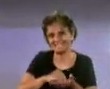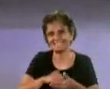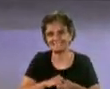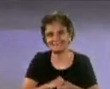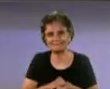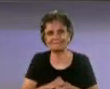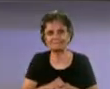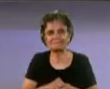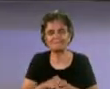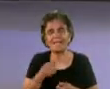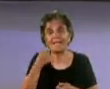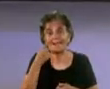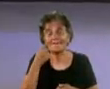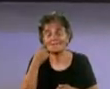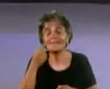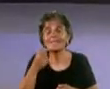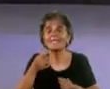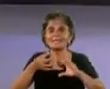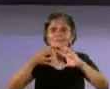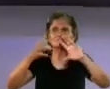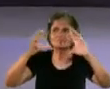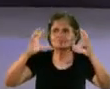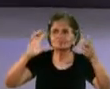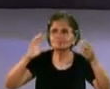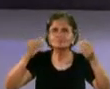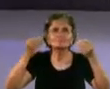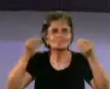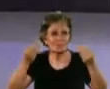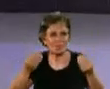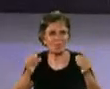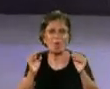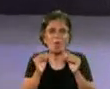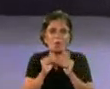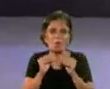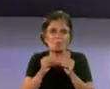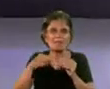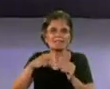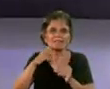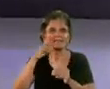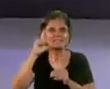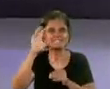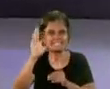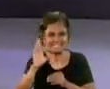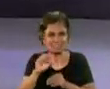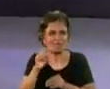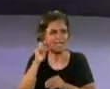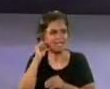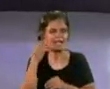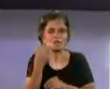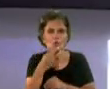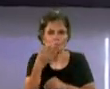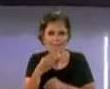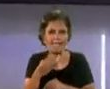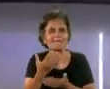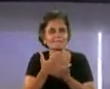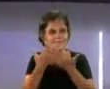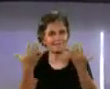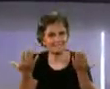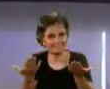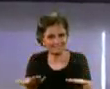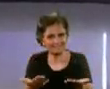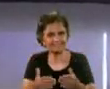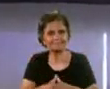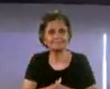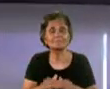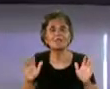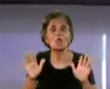cómo está el estado del tiempo en las diferentes localidades y le damos el pase a nuestro compañero Nicolás Colpo, que está de cumpleaños. Feliz cumpleaños, Nico.